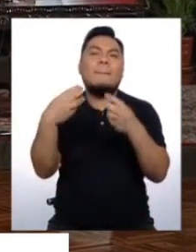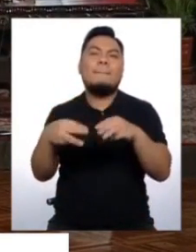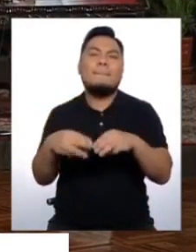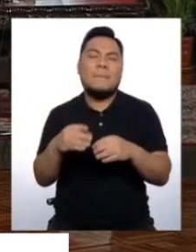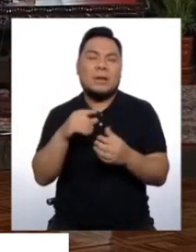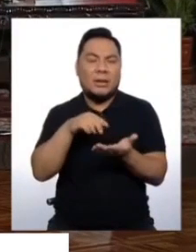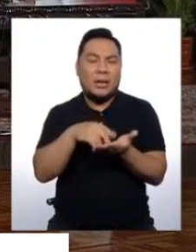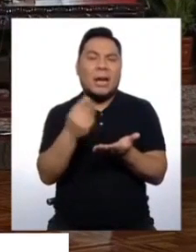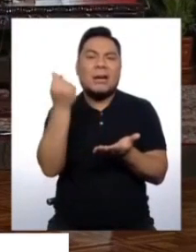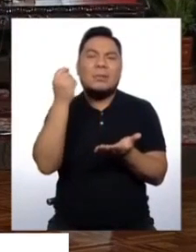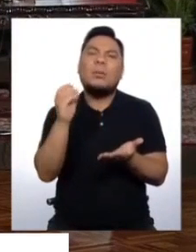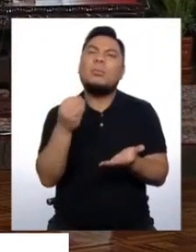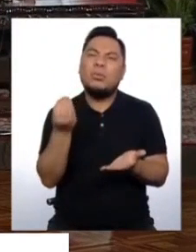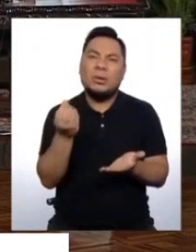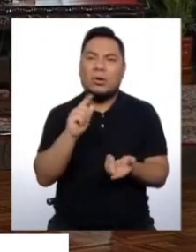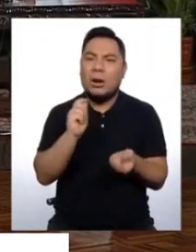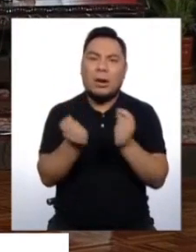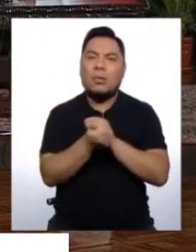mercados?